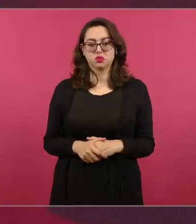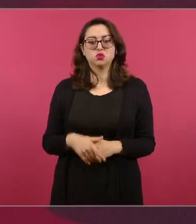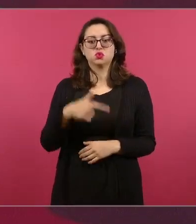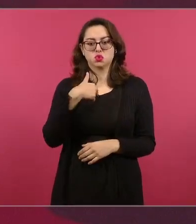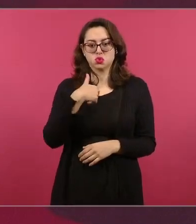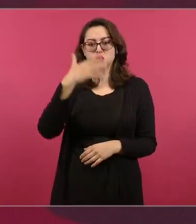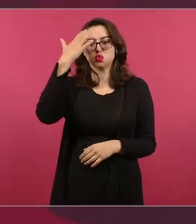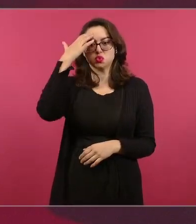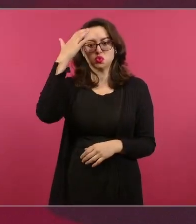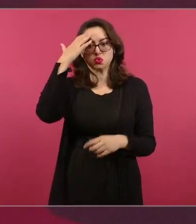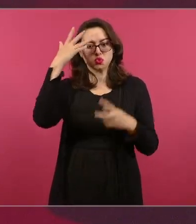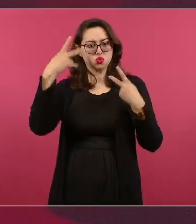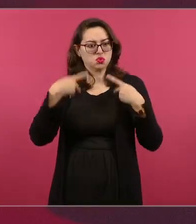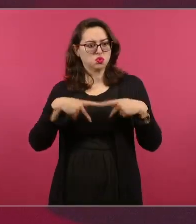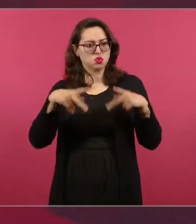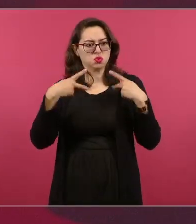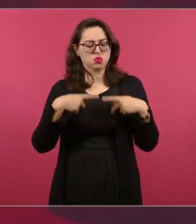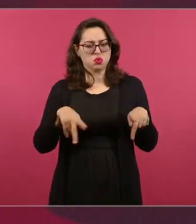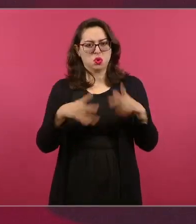doctores, ¿se acuerdan?